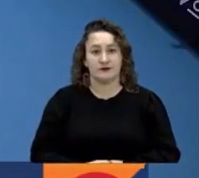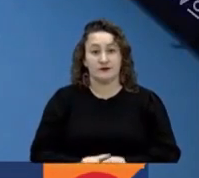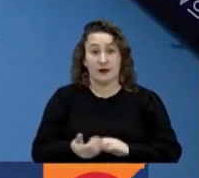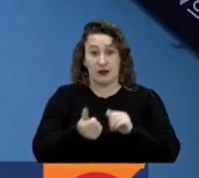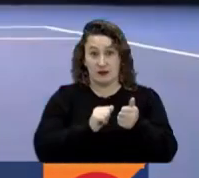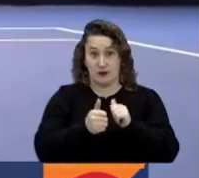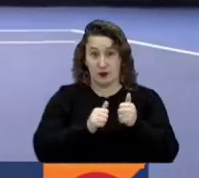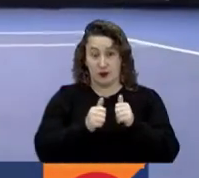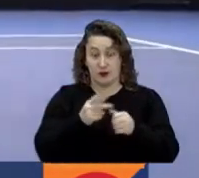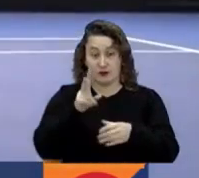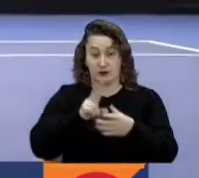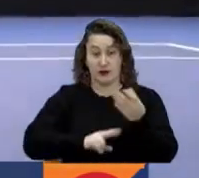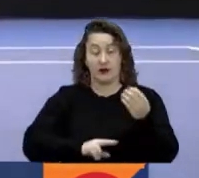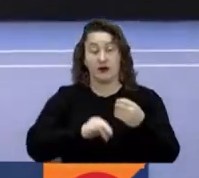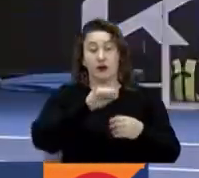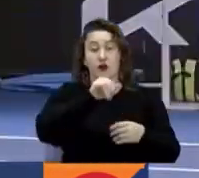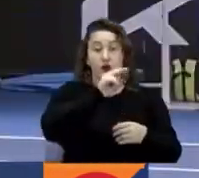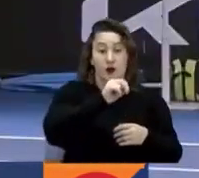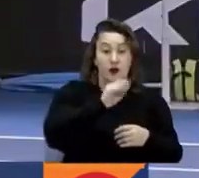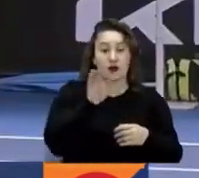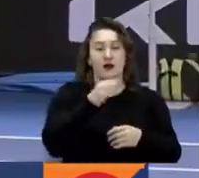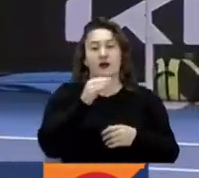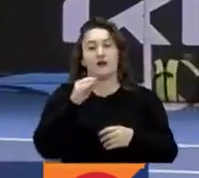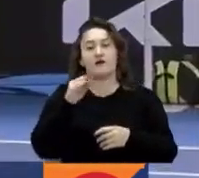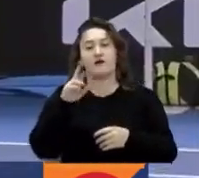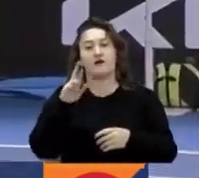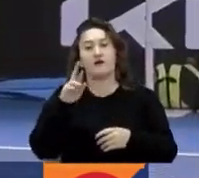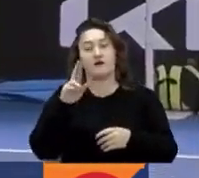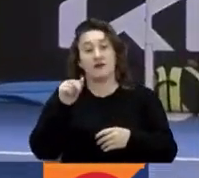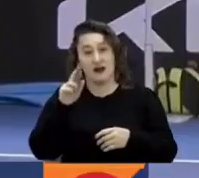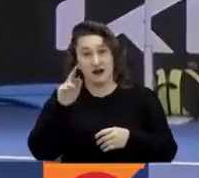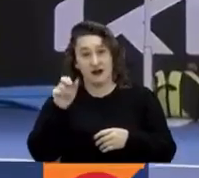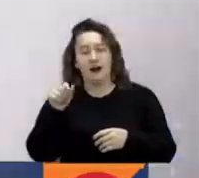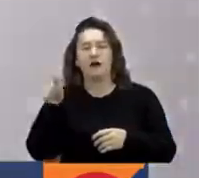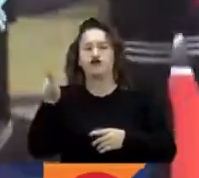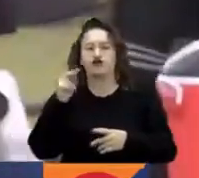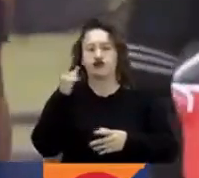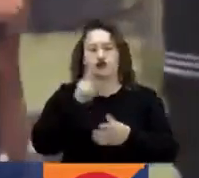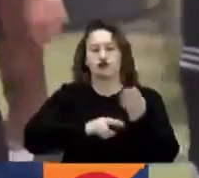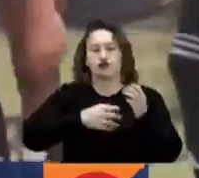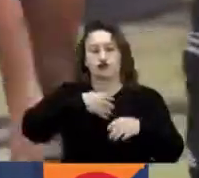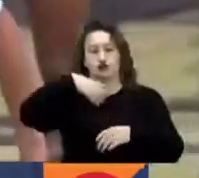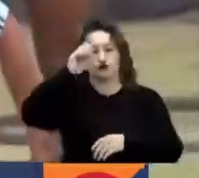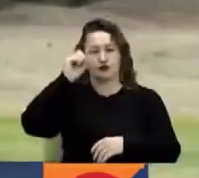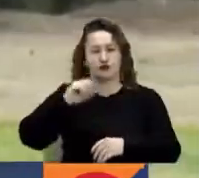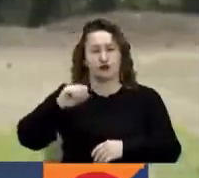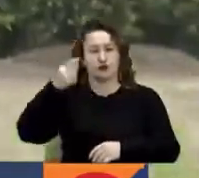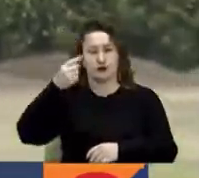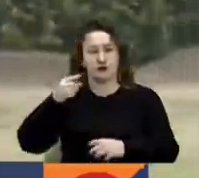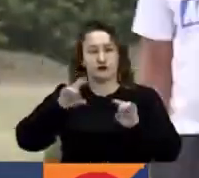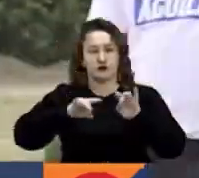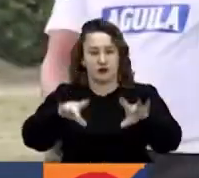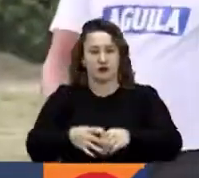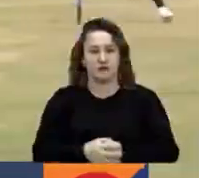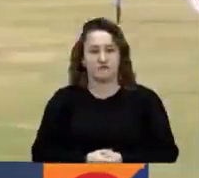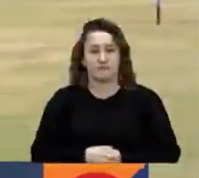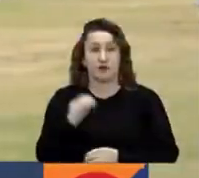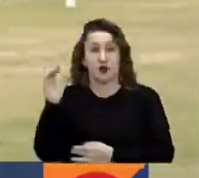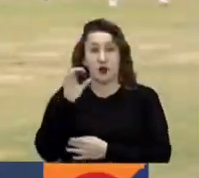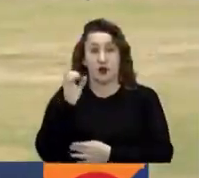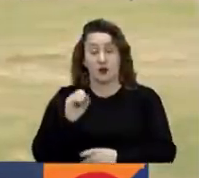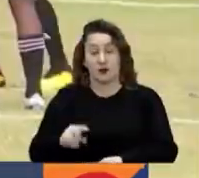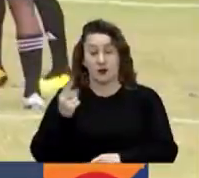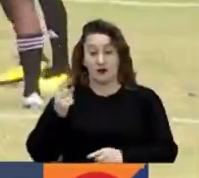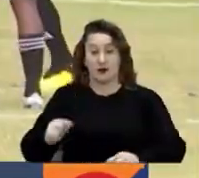pareja colombiana Juan Sebastián Cabal y Roger Fara ganaron su primer partido en el Abierto de Australia. Y Colombia juega hoy su primer partido